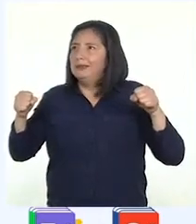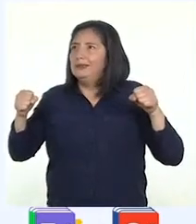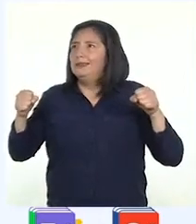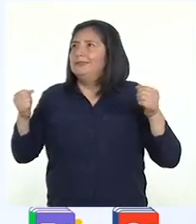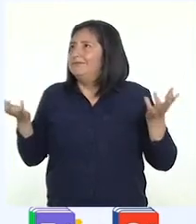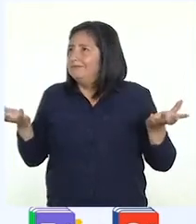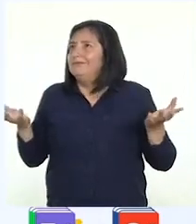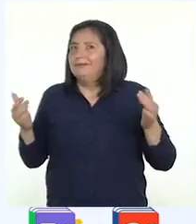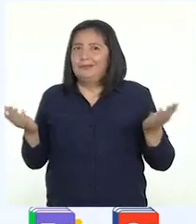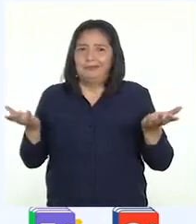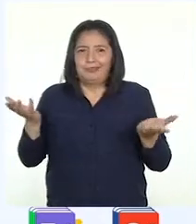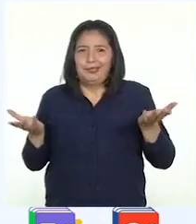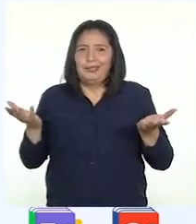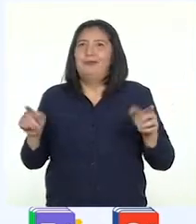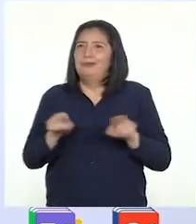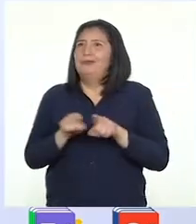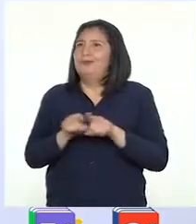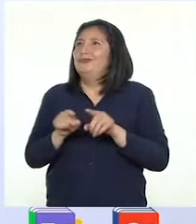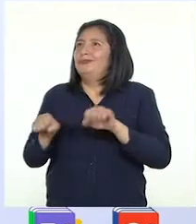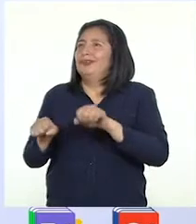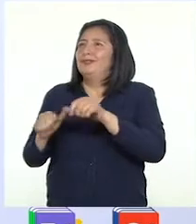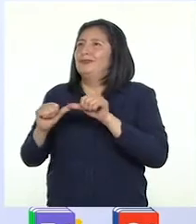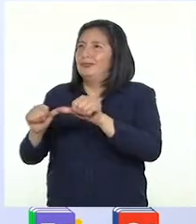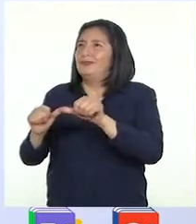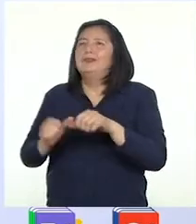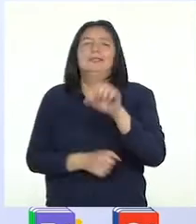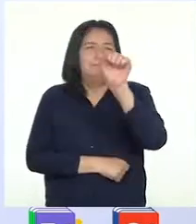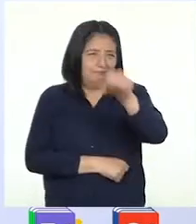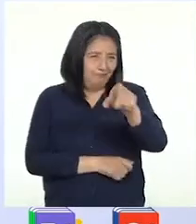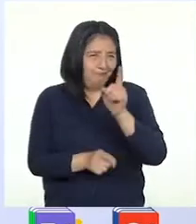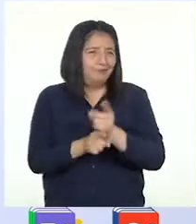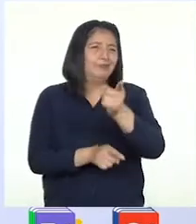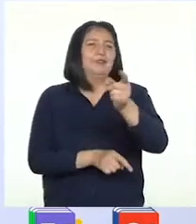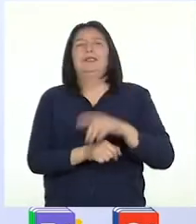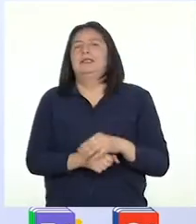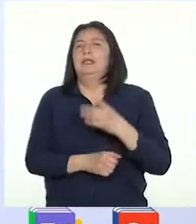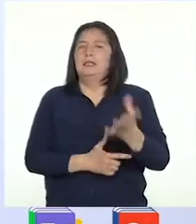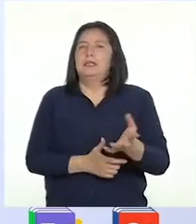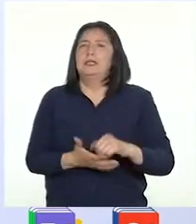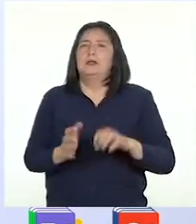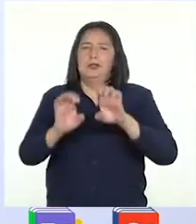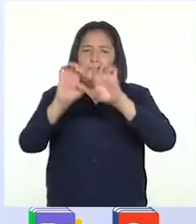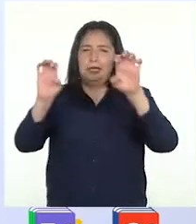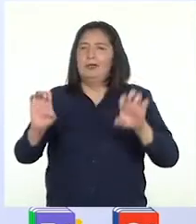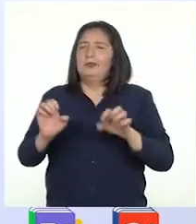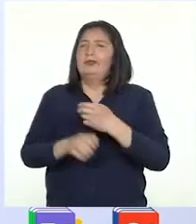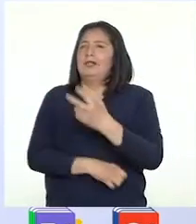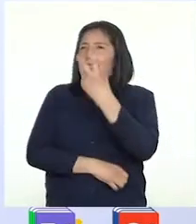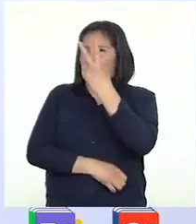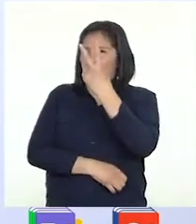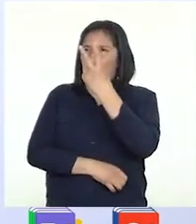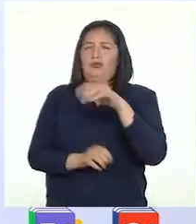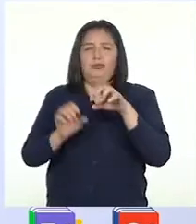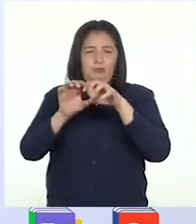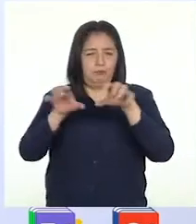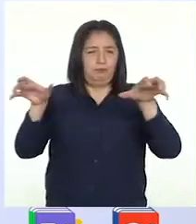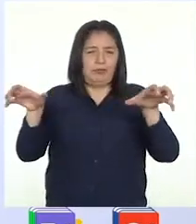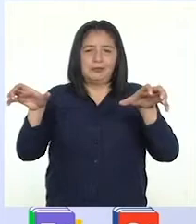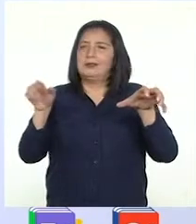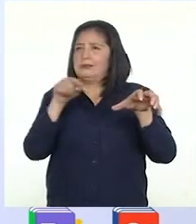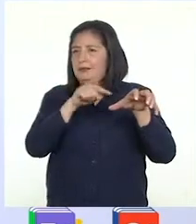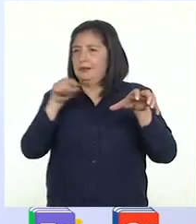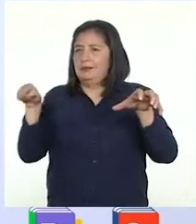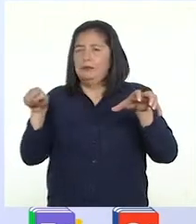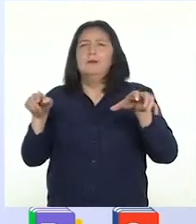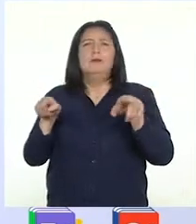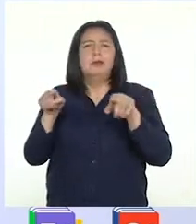cada bolsa, el equilibrio se mantenía. Pues ahí lo tienes. En una ecuación hay 2 partes o miembros separados